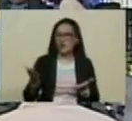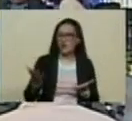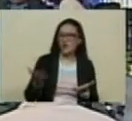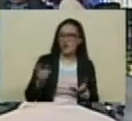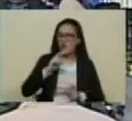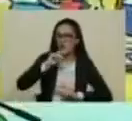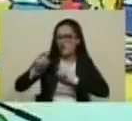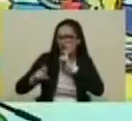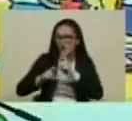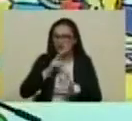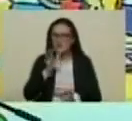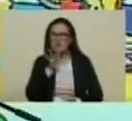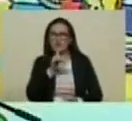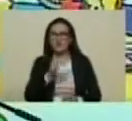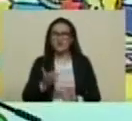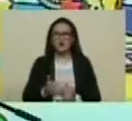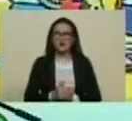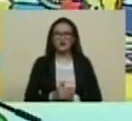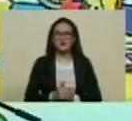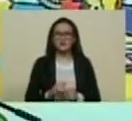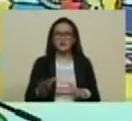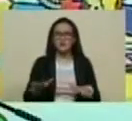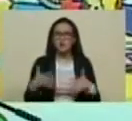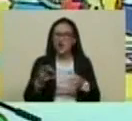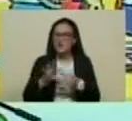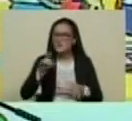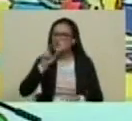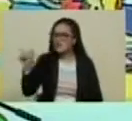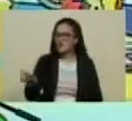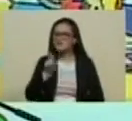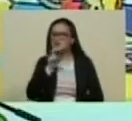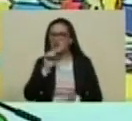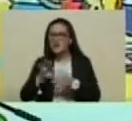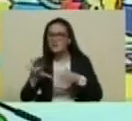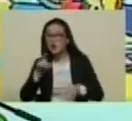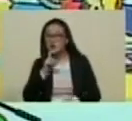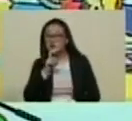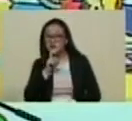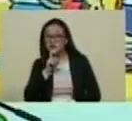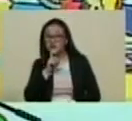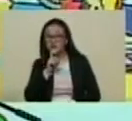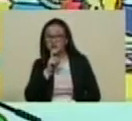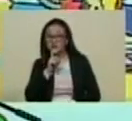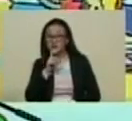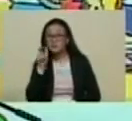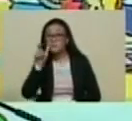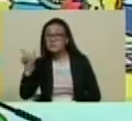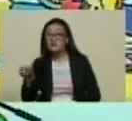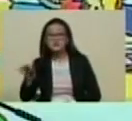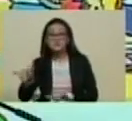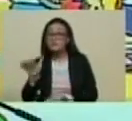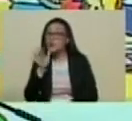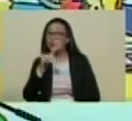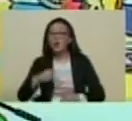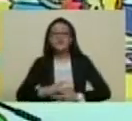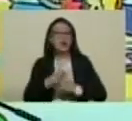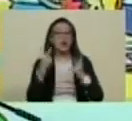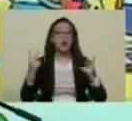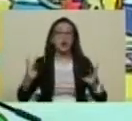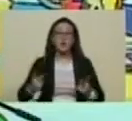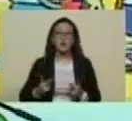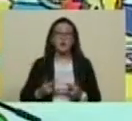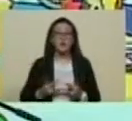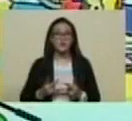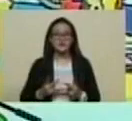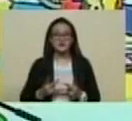convivencia, ¿cuáles son esos enemigos? Los antivalores, ¿verdad? Los